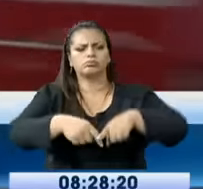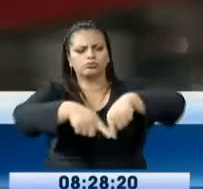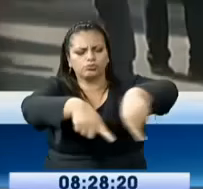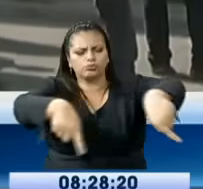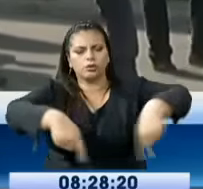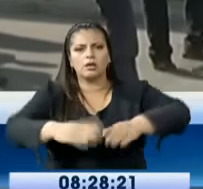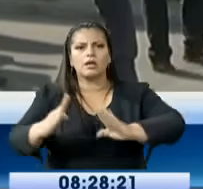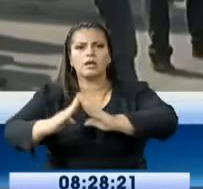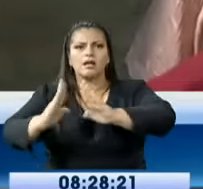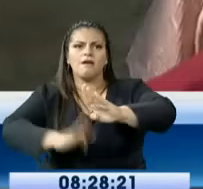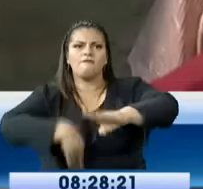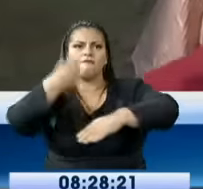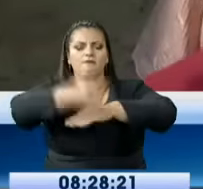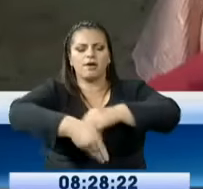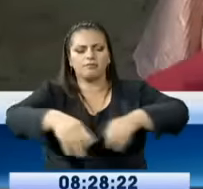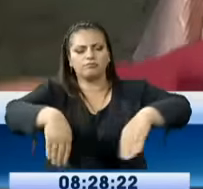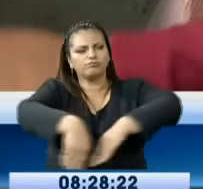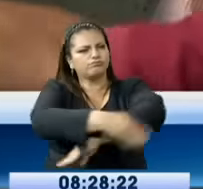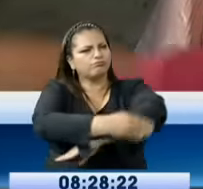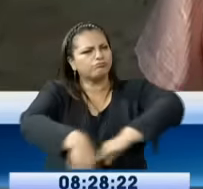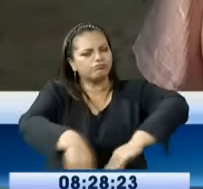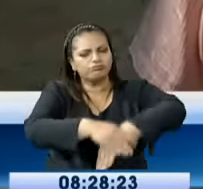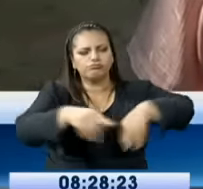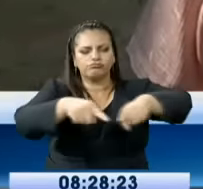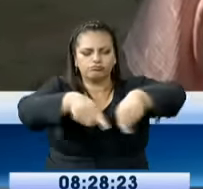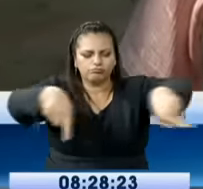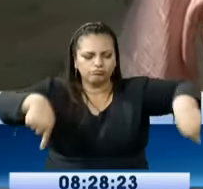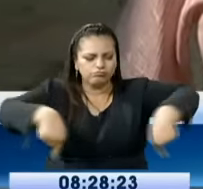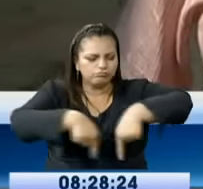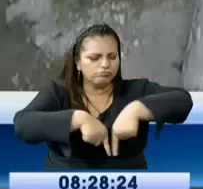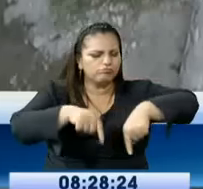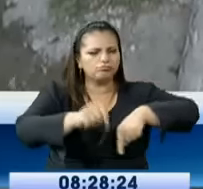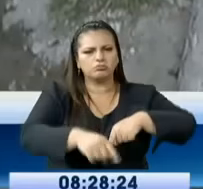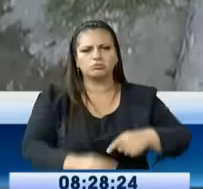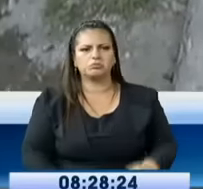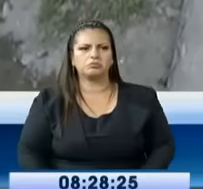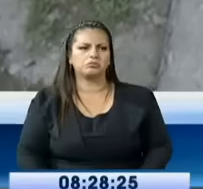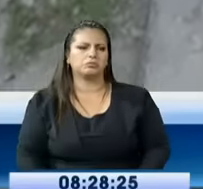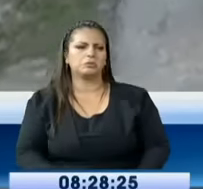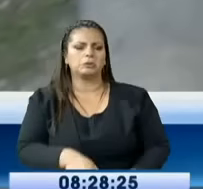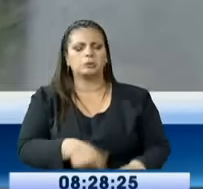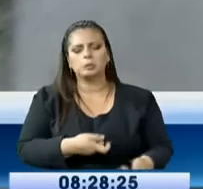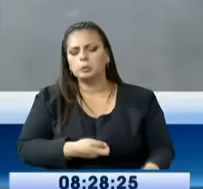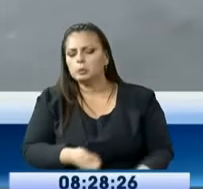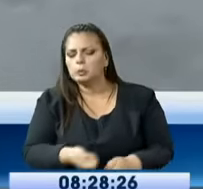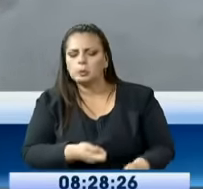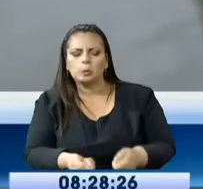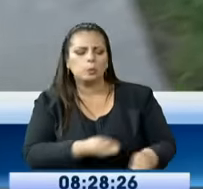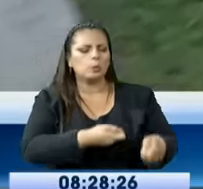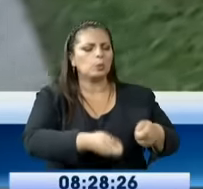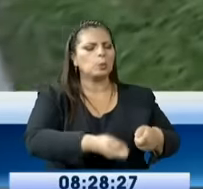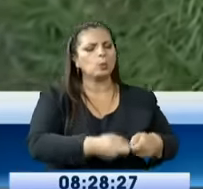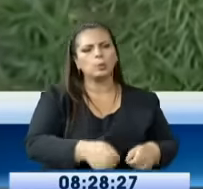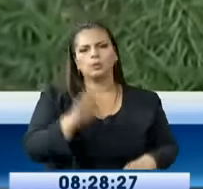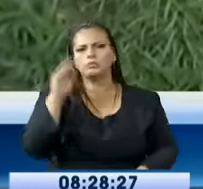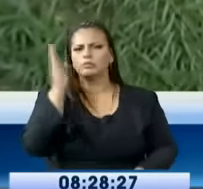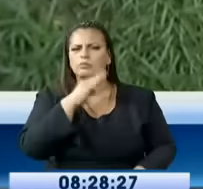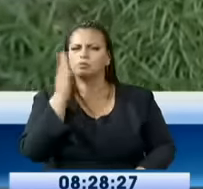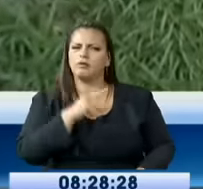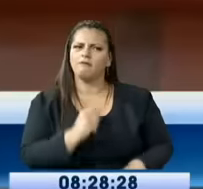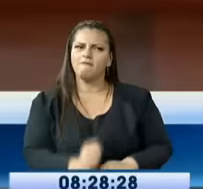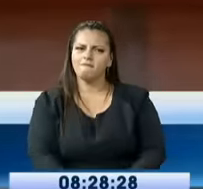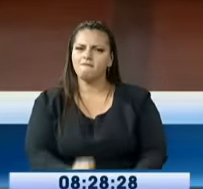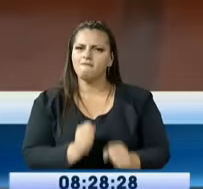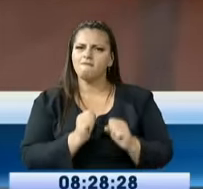domicilio. Porque dijo que en lugar de pagar unos 3, 4, 5 dólares, se pone él mismo a hacer mantenimiento. Al parecer, la tarea incluyó la limpieza de otra alcantarilla ubicada en la